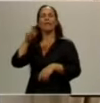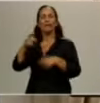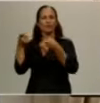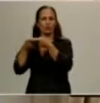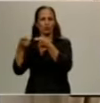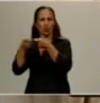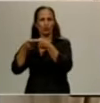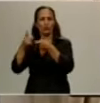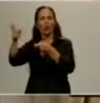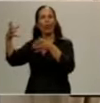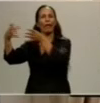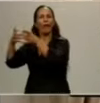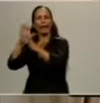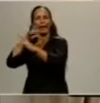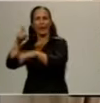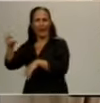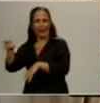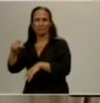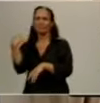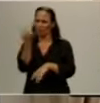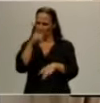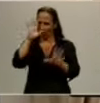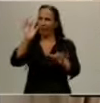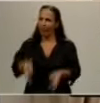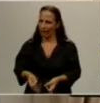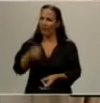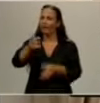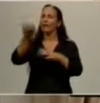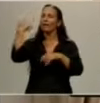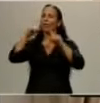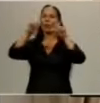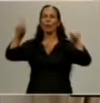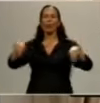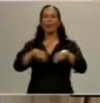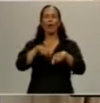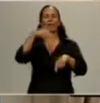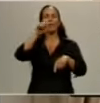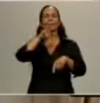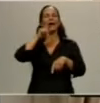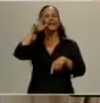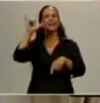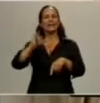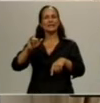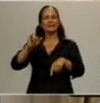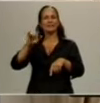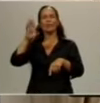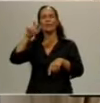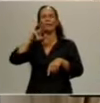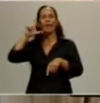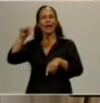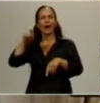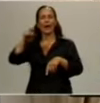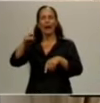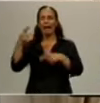grupo Clarín. Todos recordarán aquellos cuadros que presentara Martínez Batela, donde las sociedades compartidas entre